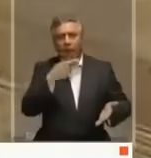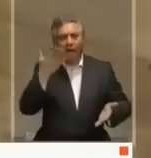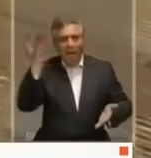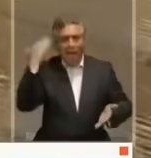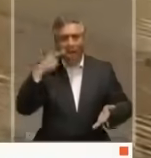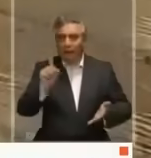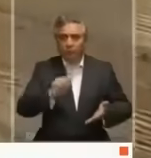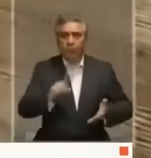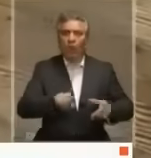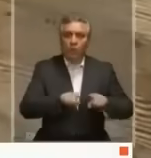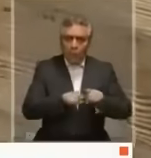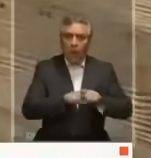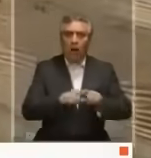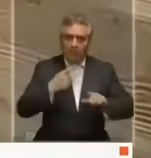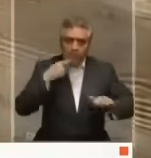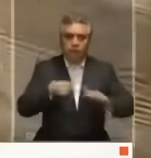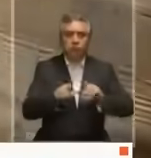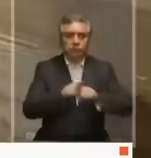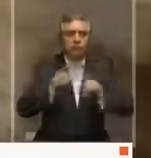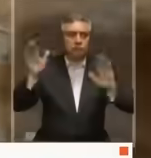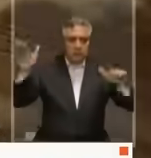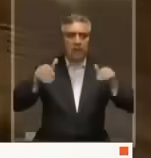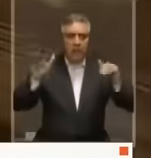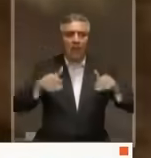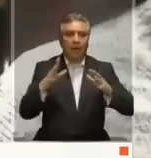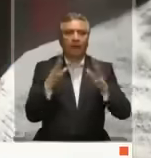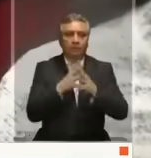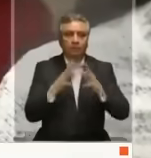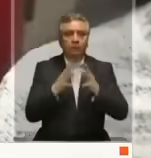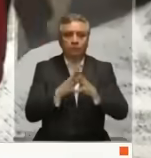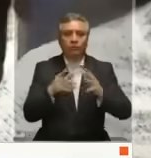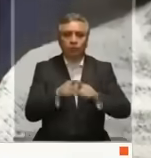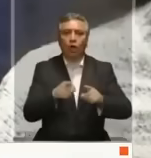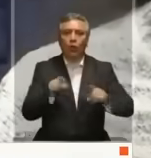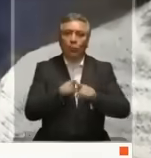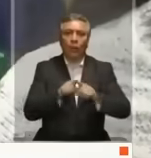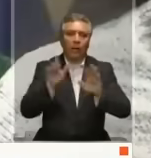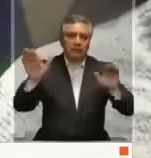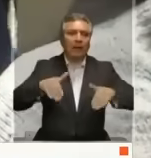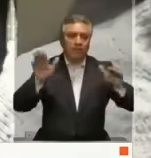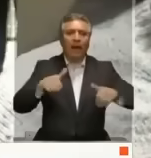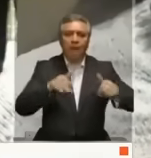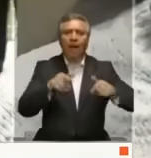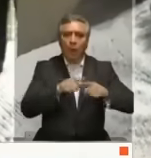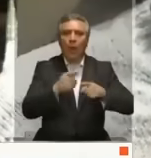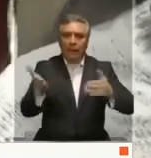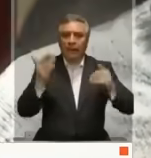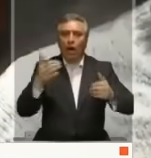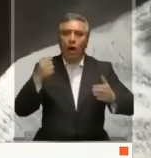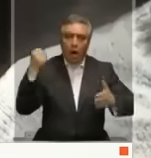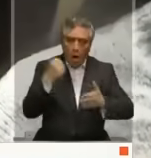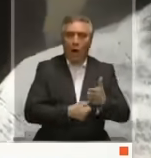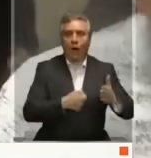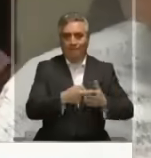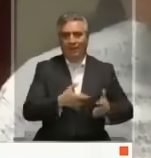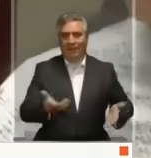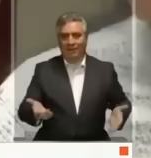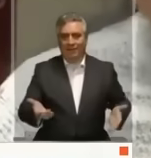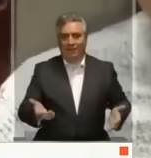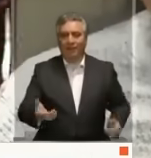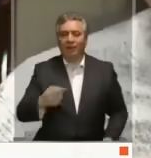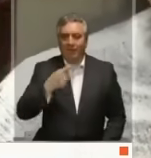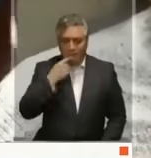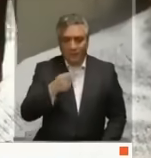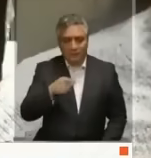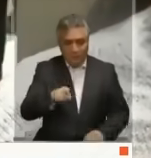que llama a una intervención militar, llama a un golpe de Estado. Hemos tratado de que haya un poco de memoria respecto de los antecedentes